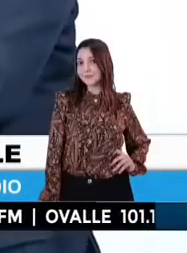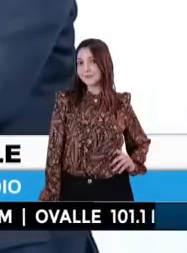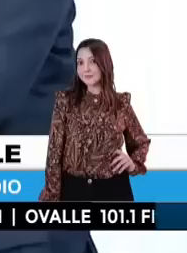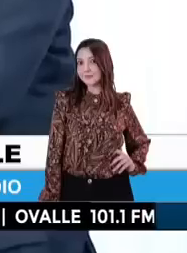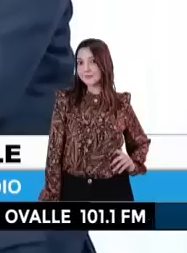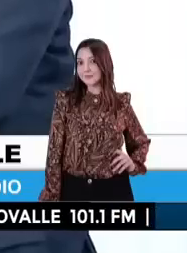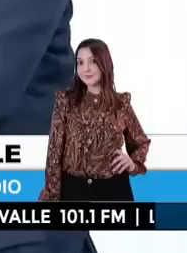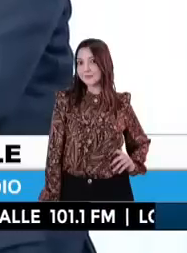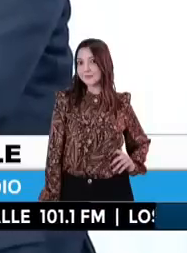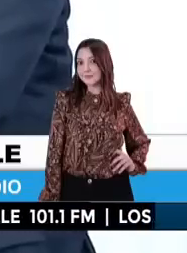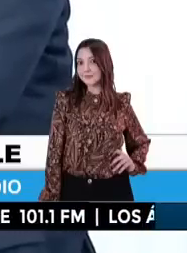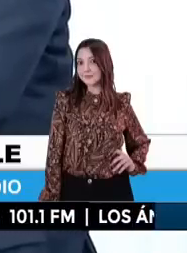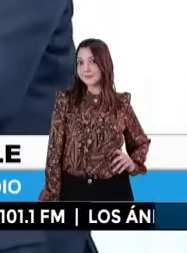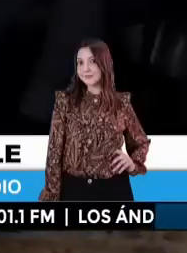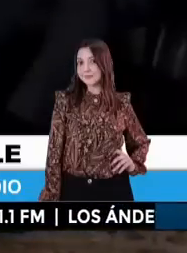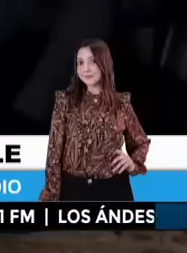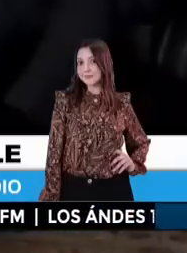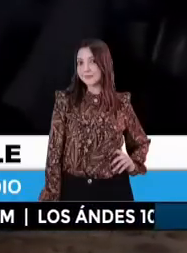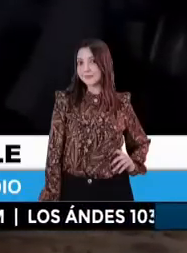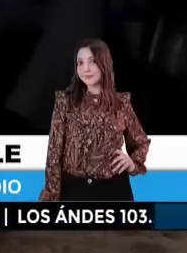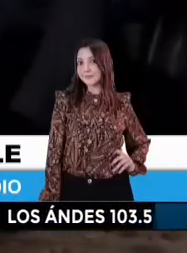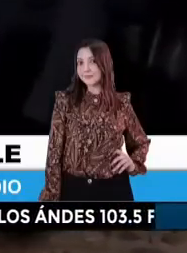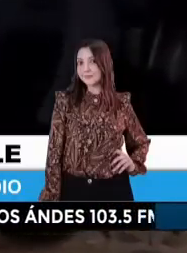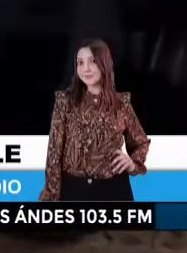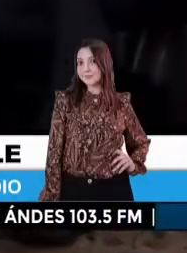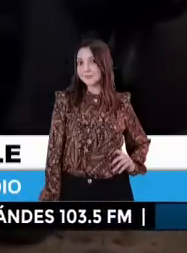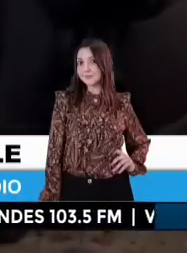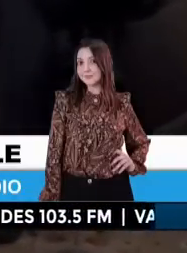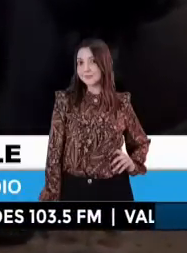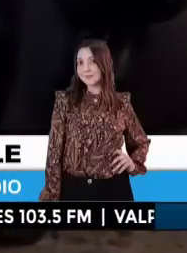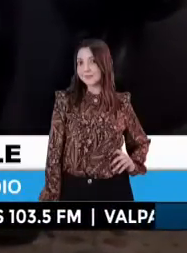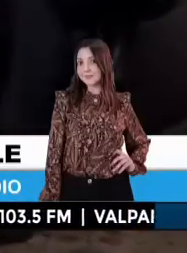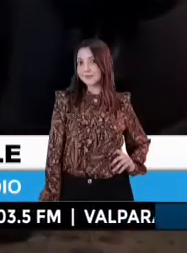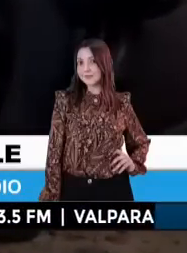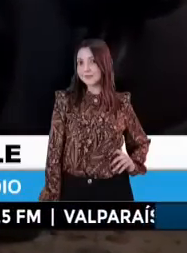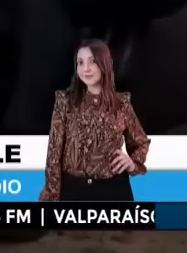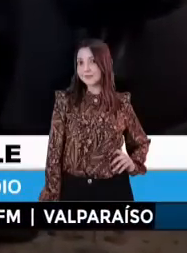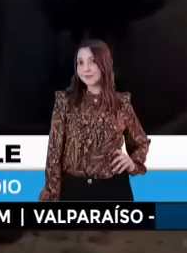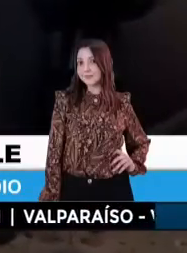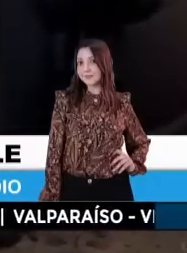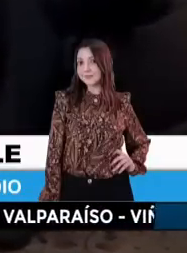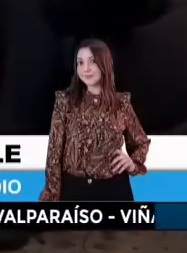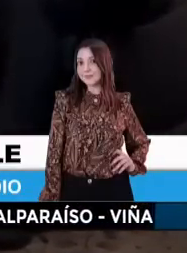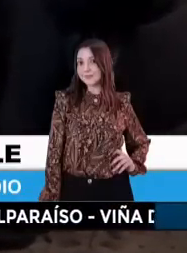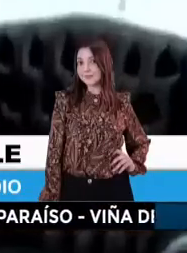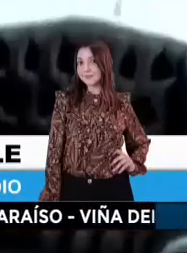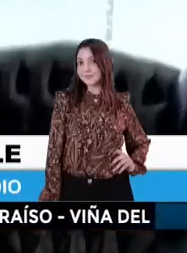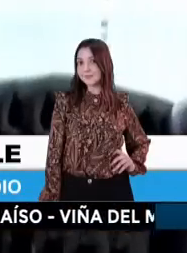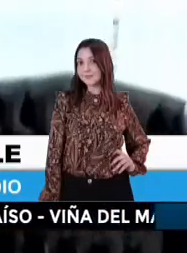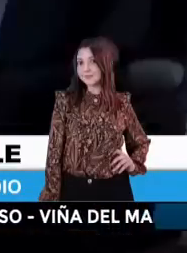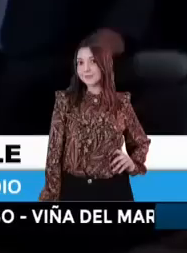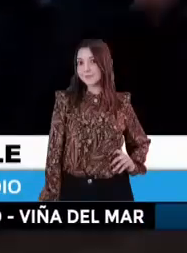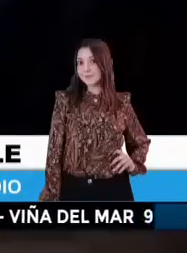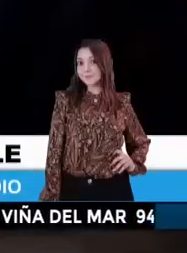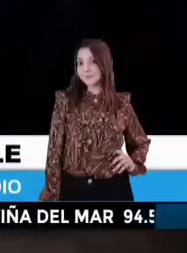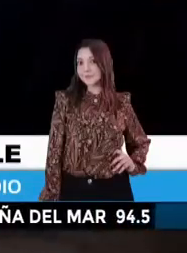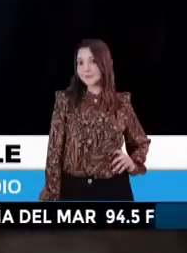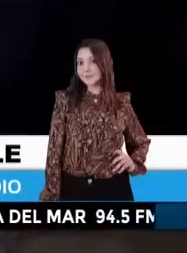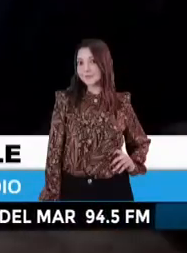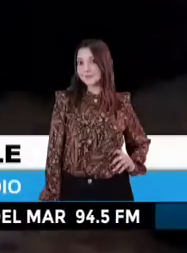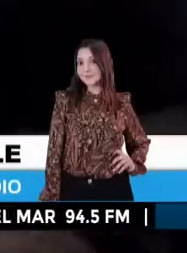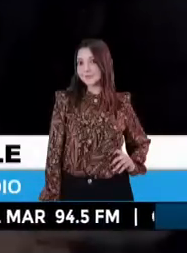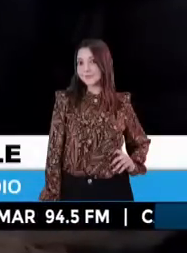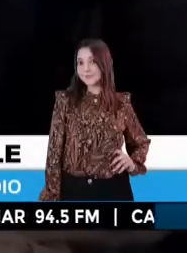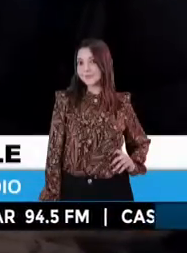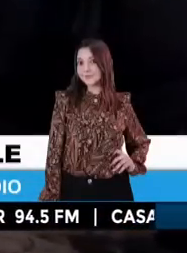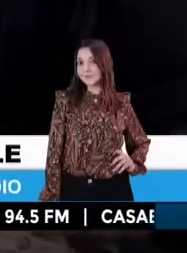hay gente que está dedicada a las relaciones diplomáticas y a Venezuela le conviene que le levanten sanciones a nivel internacional,